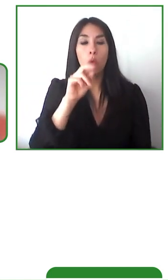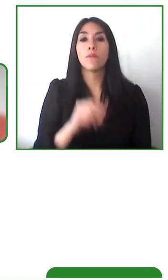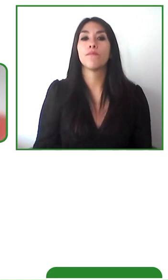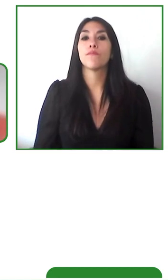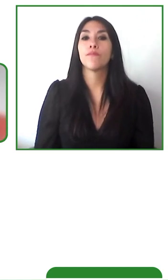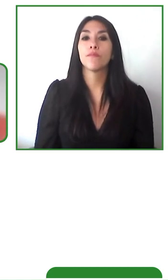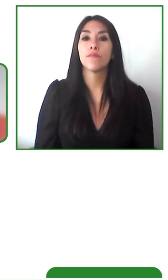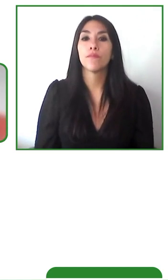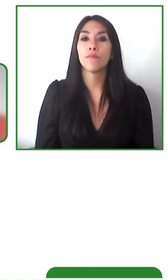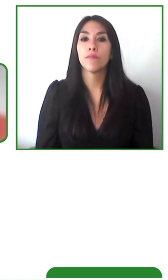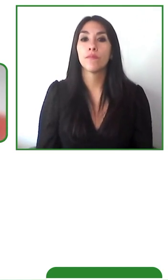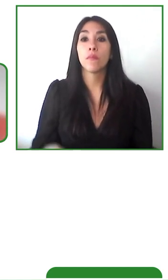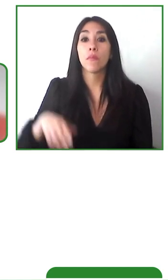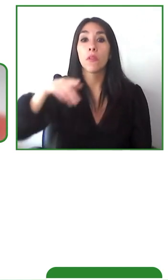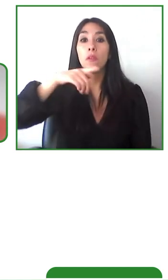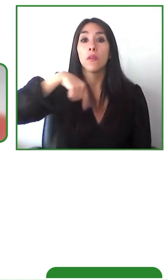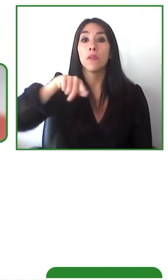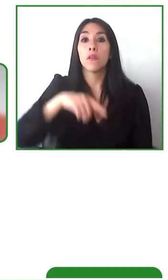Cris.